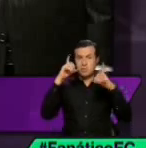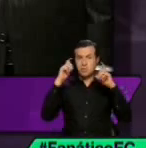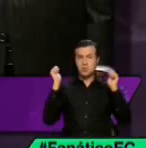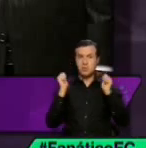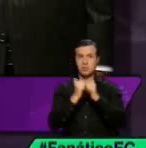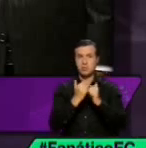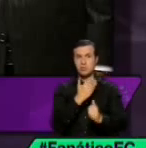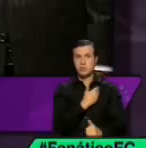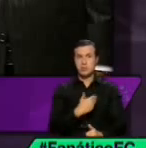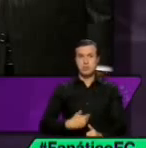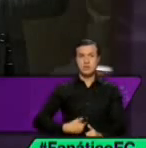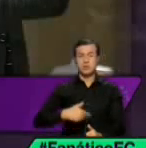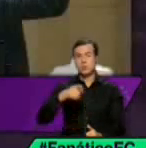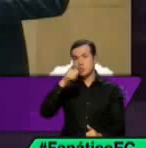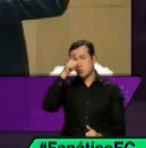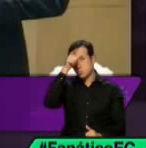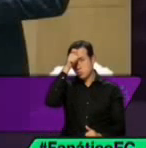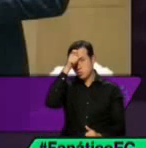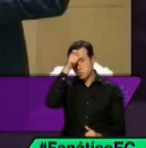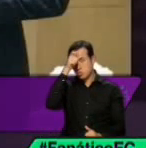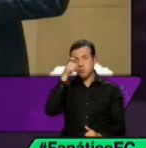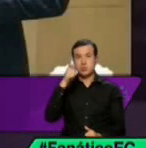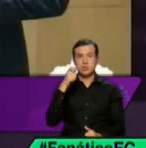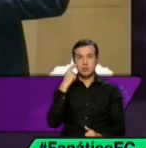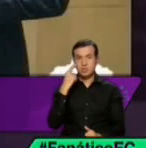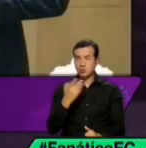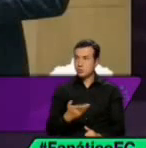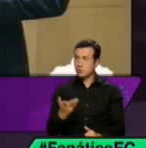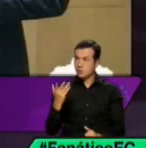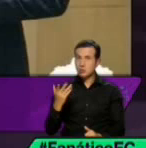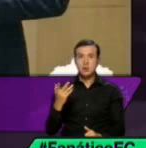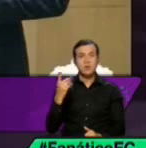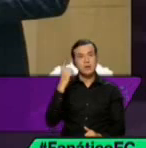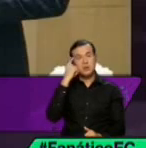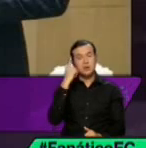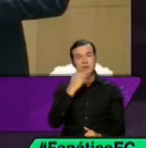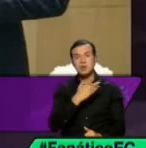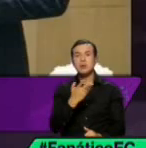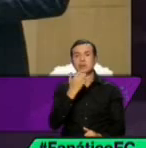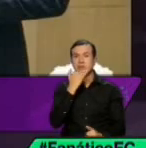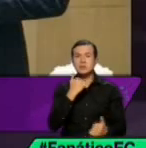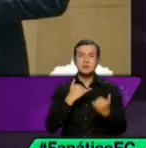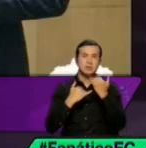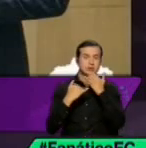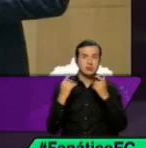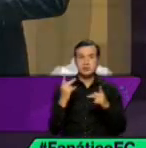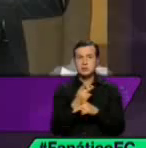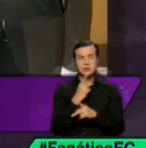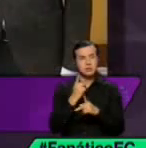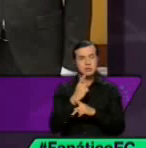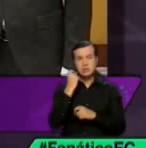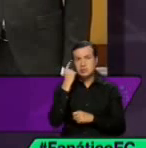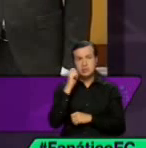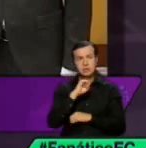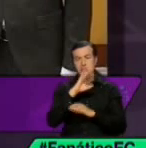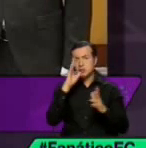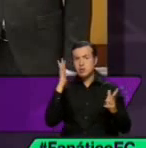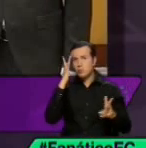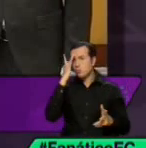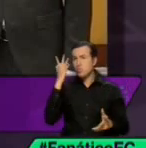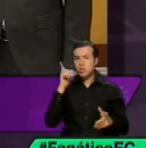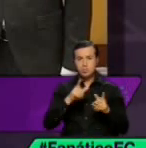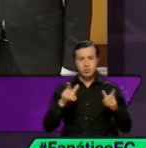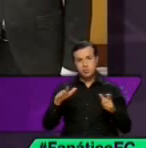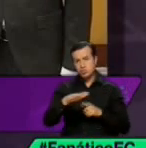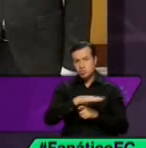con el presidente de Turquía, Tayyip Erdogan, considerando esta situación como un sinsentido y que es fruto de que la